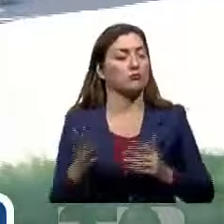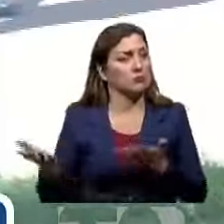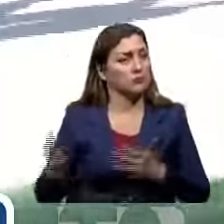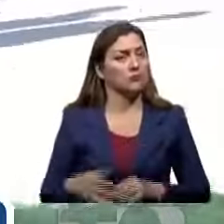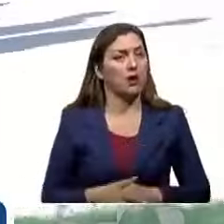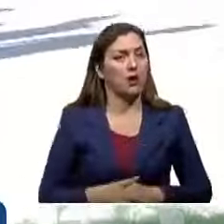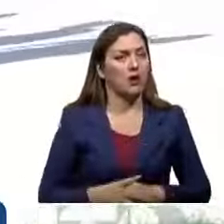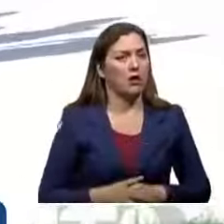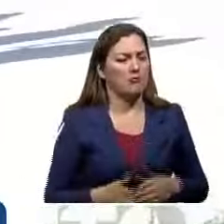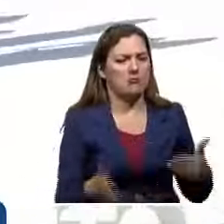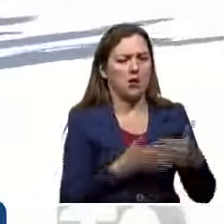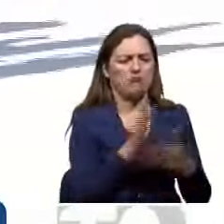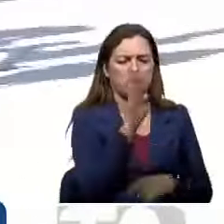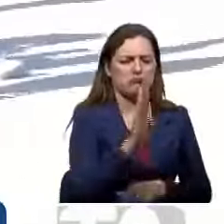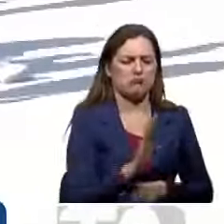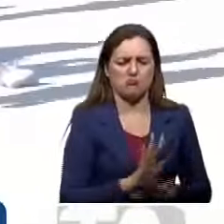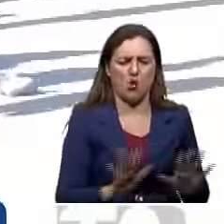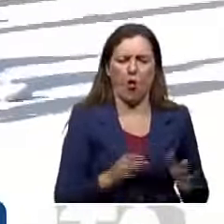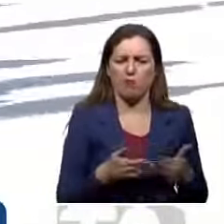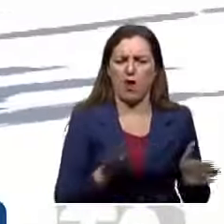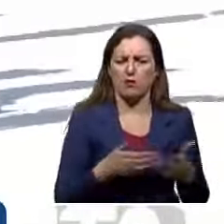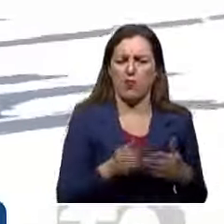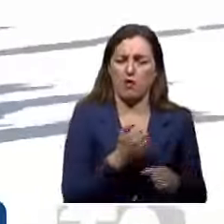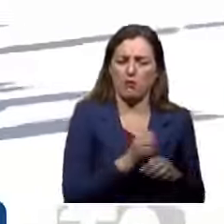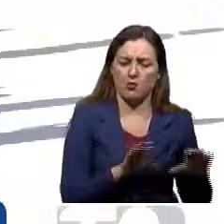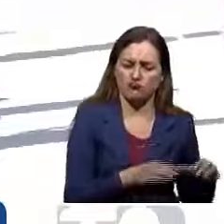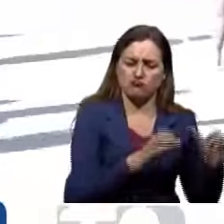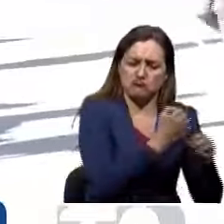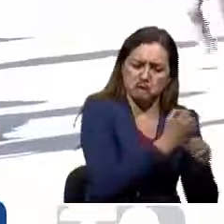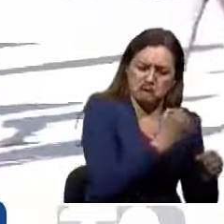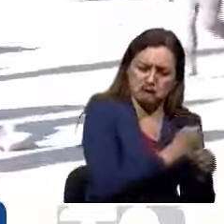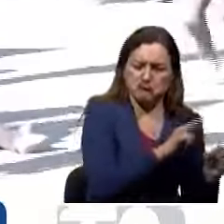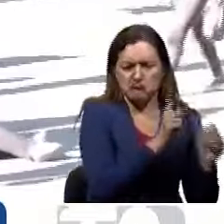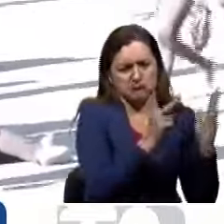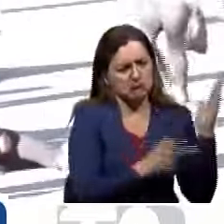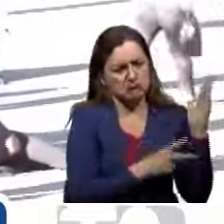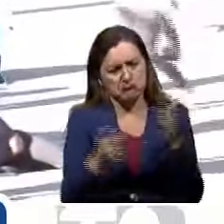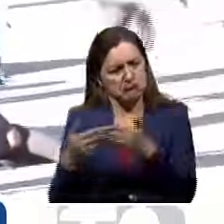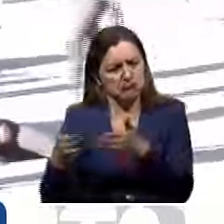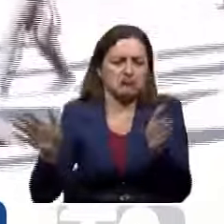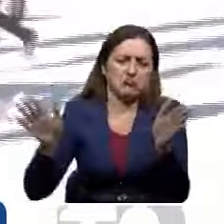cerrado, siempre se han realizado las actividades que se han tenido programadas.